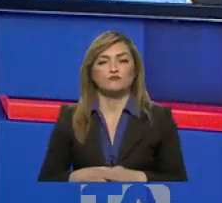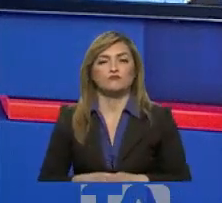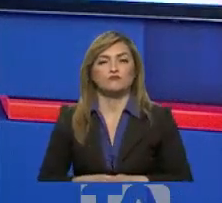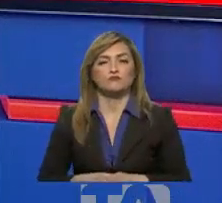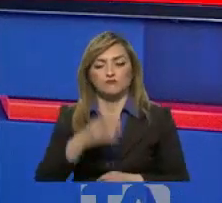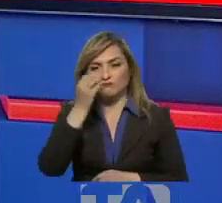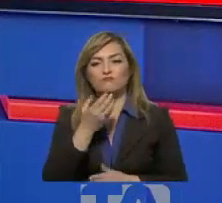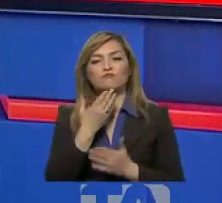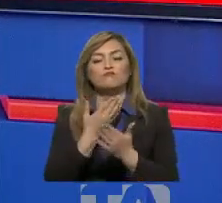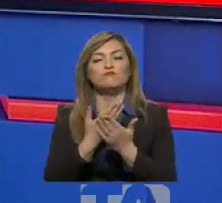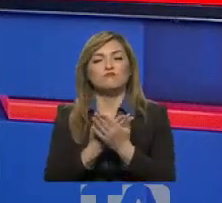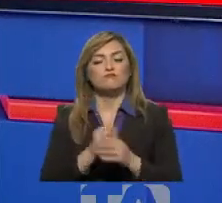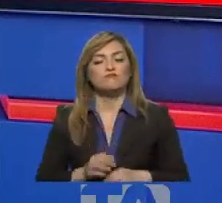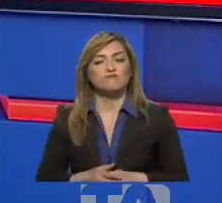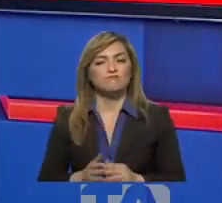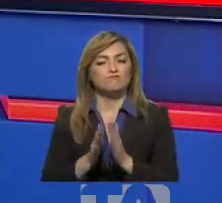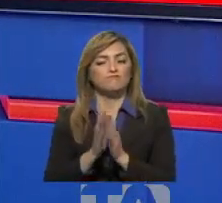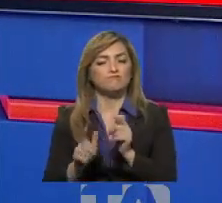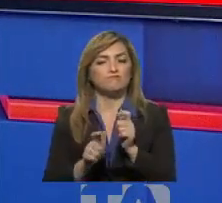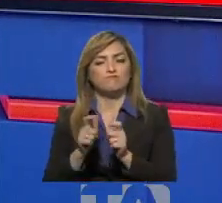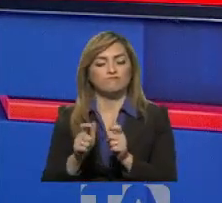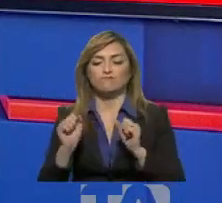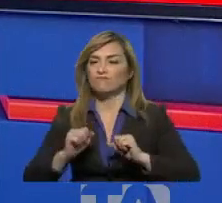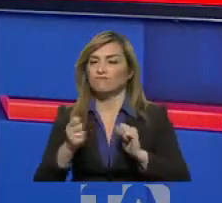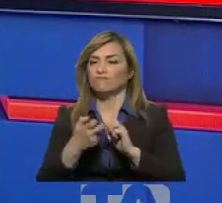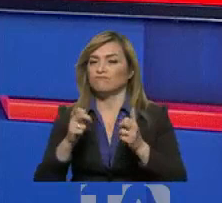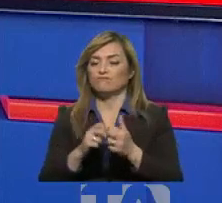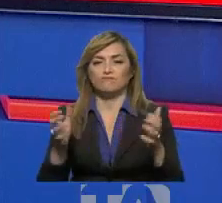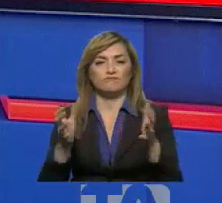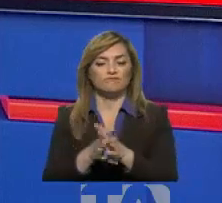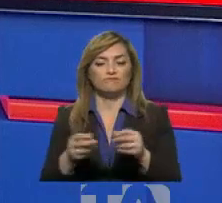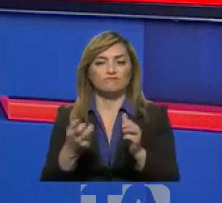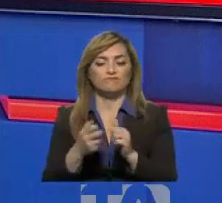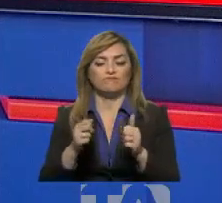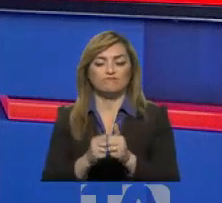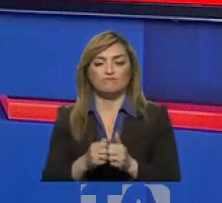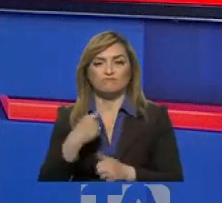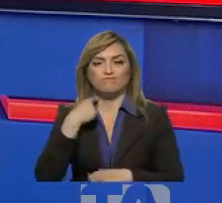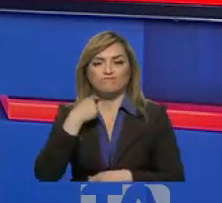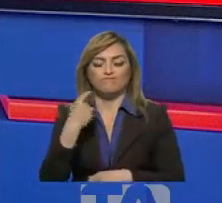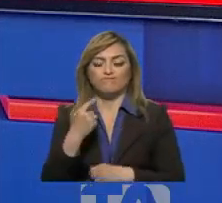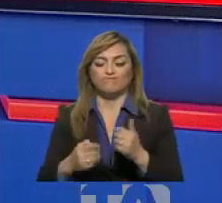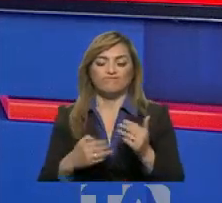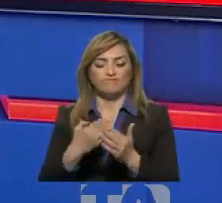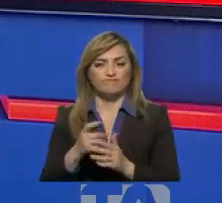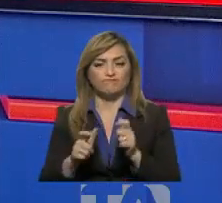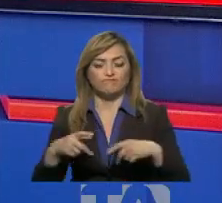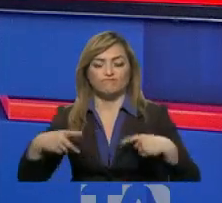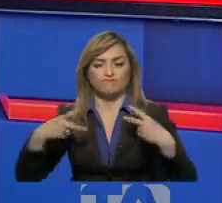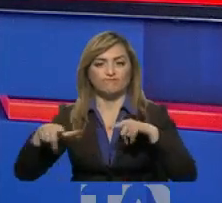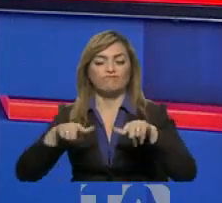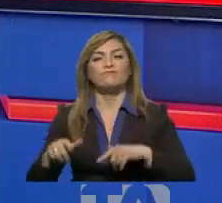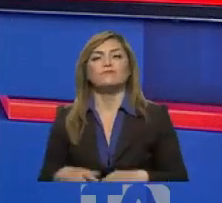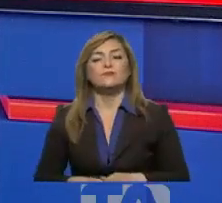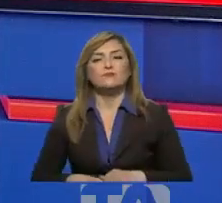para ti, Angie. Muchísimas gracias. Nos sumamos al pedido de los vecinos para que puedan solucionar este problema que está generando a todos quienes habitan en este